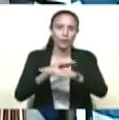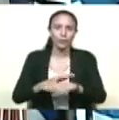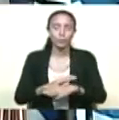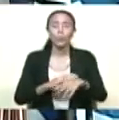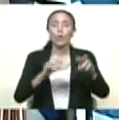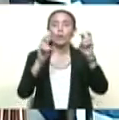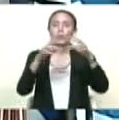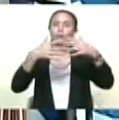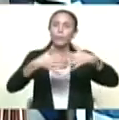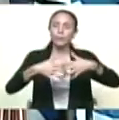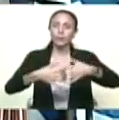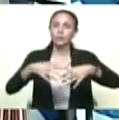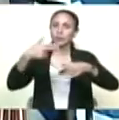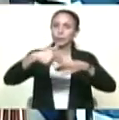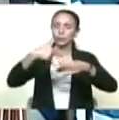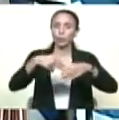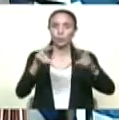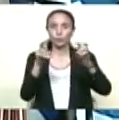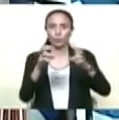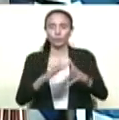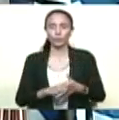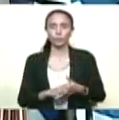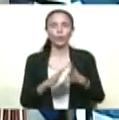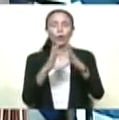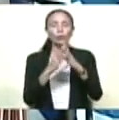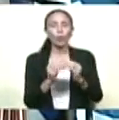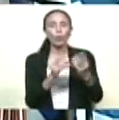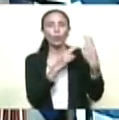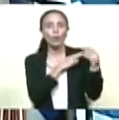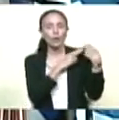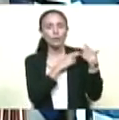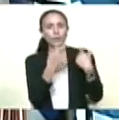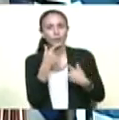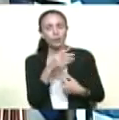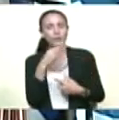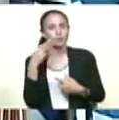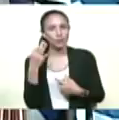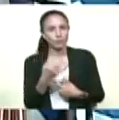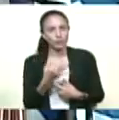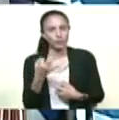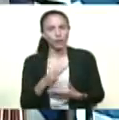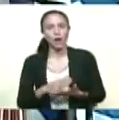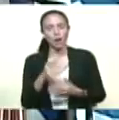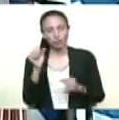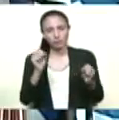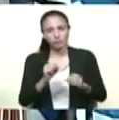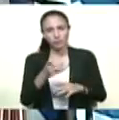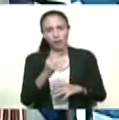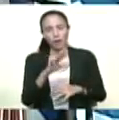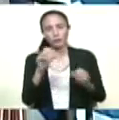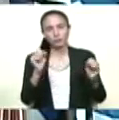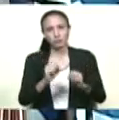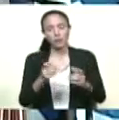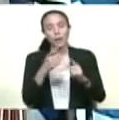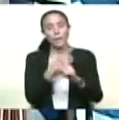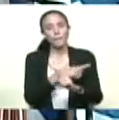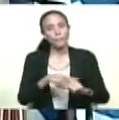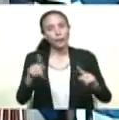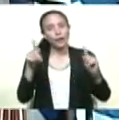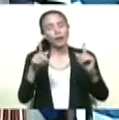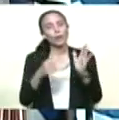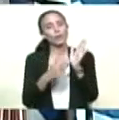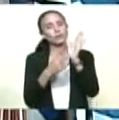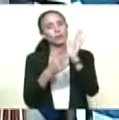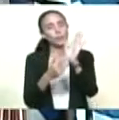pedevesa y los gerentes honestos que los hay claro que sí los hay pero señalar